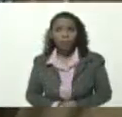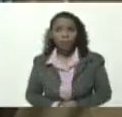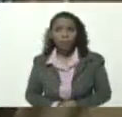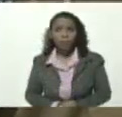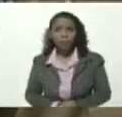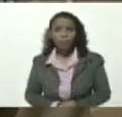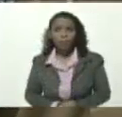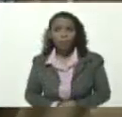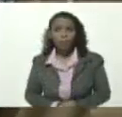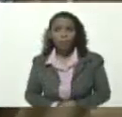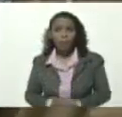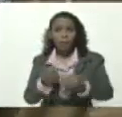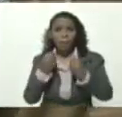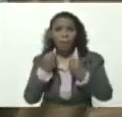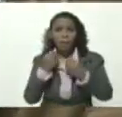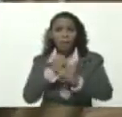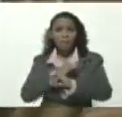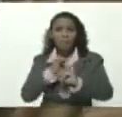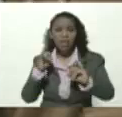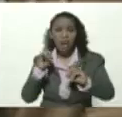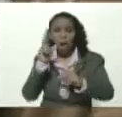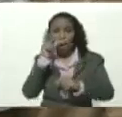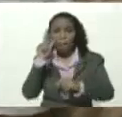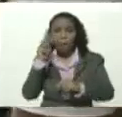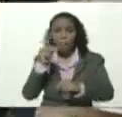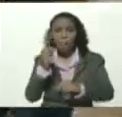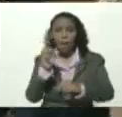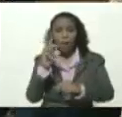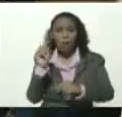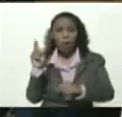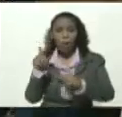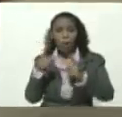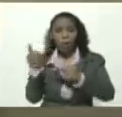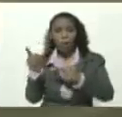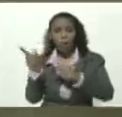Para finalizar, Marcos Salgado, Hispan TV.